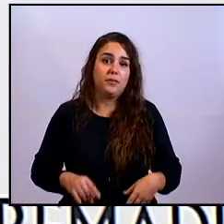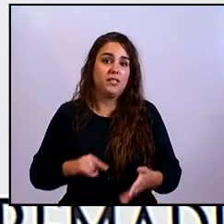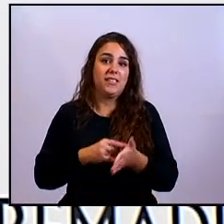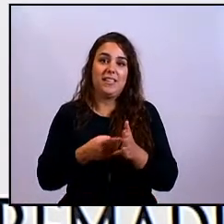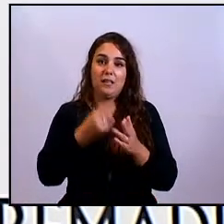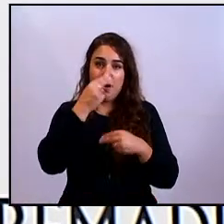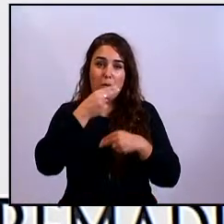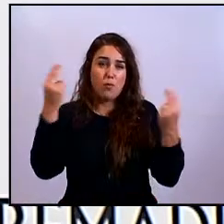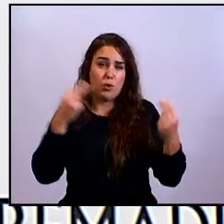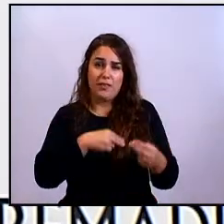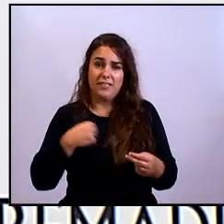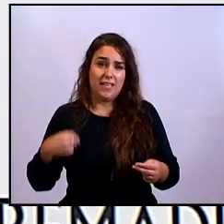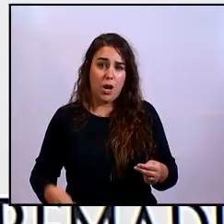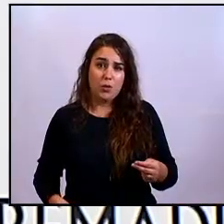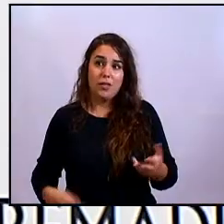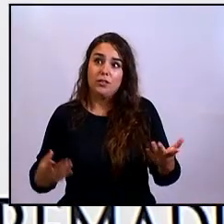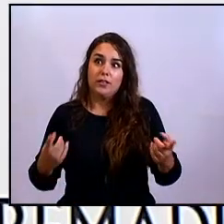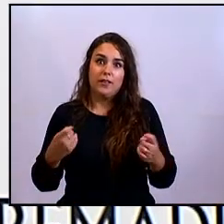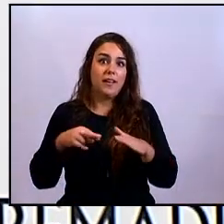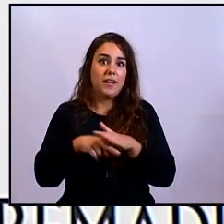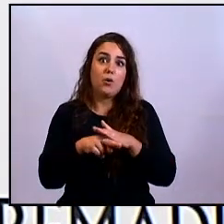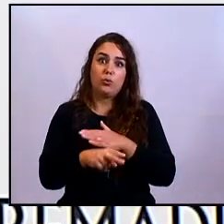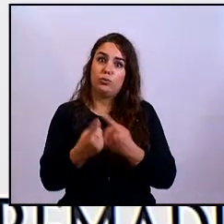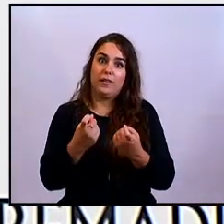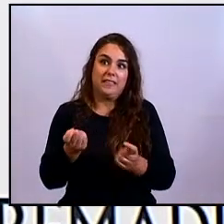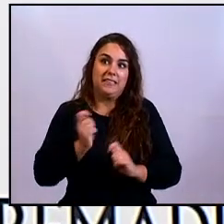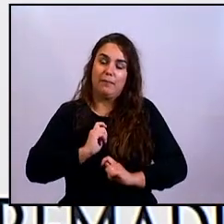público de salud, necesitaremos recursos.